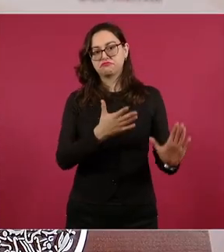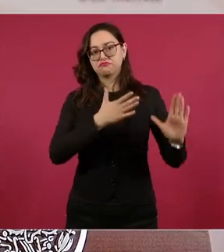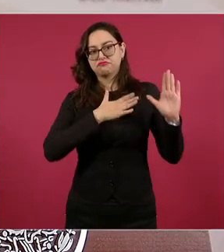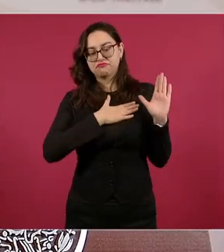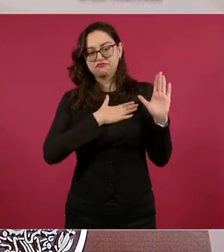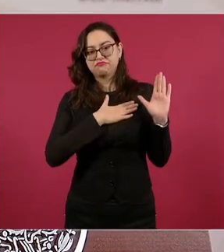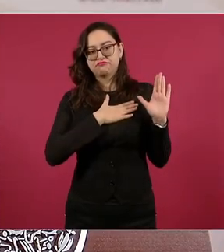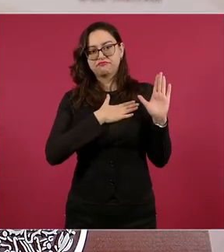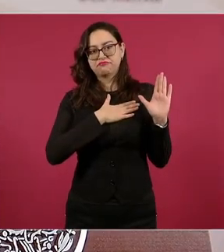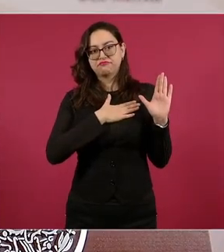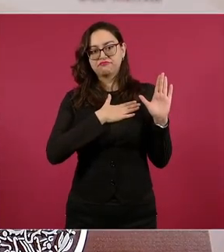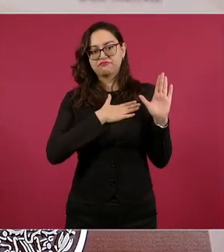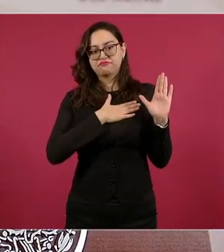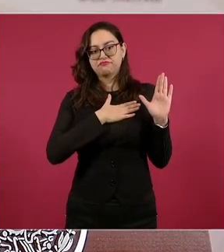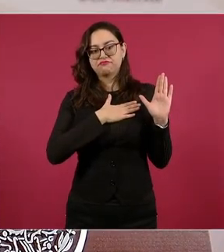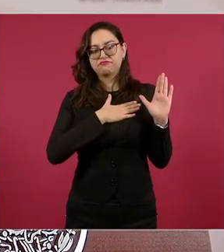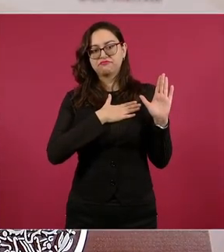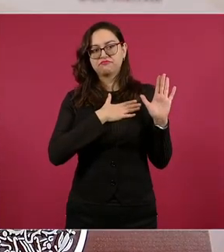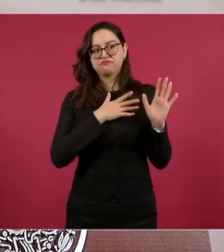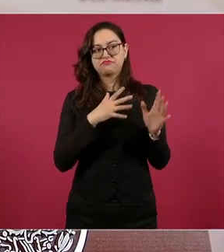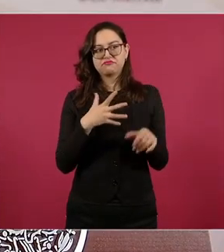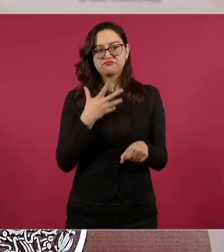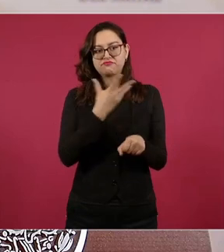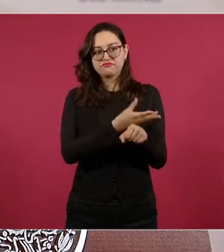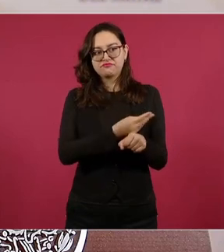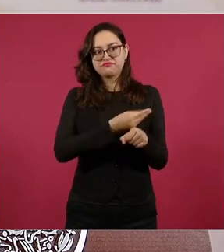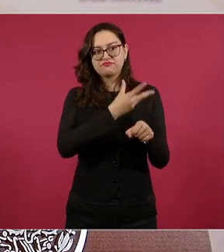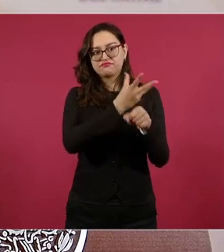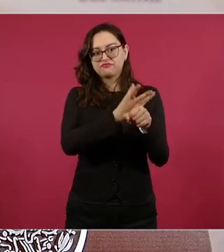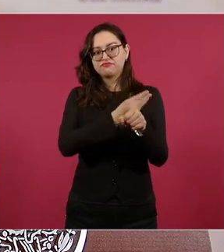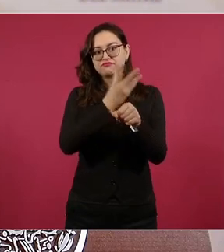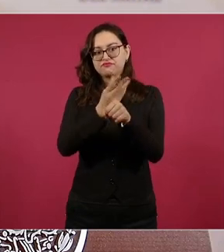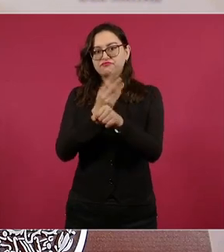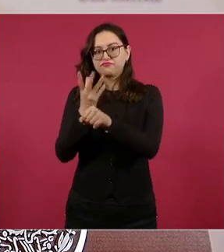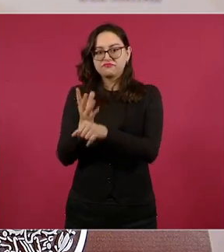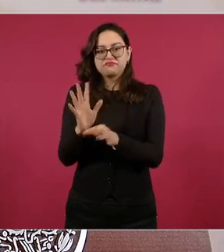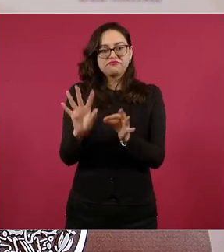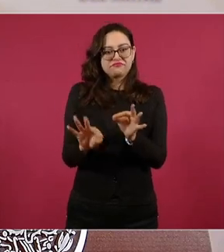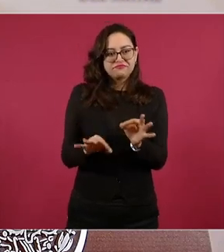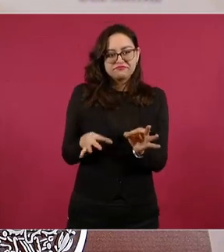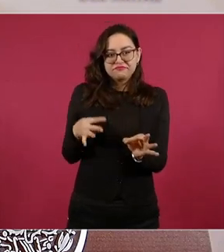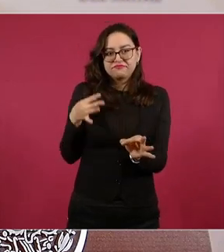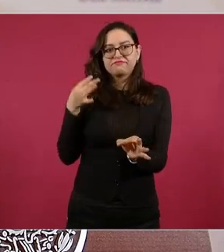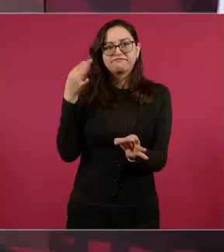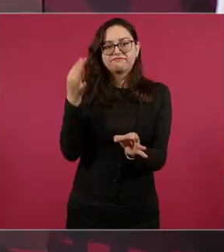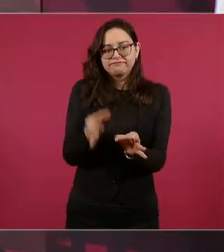establecido